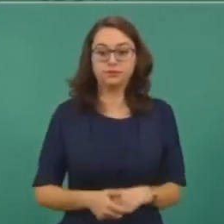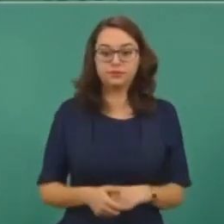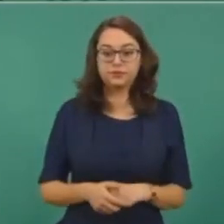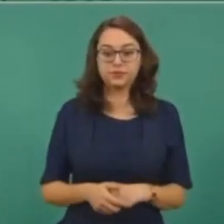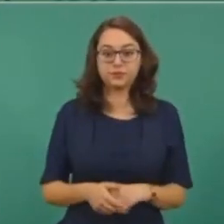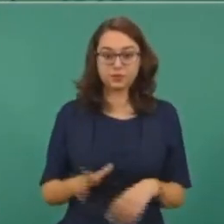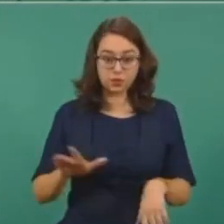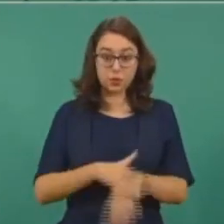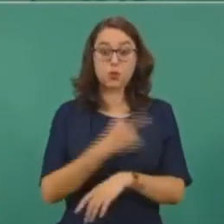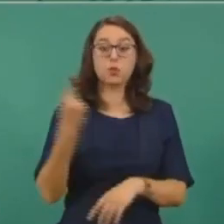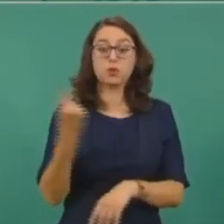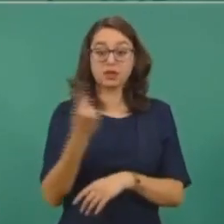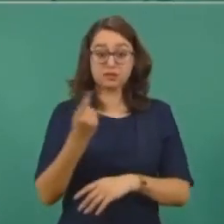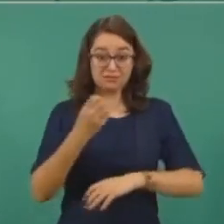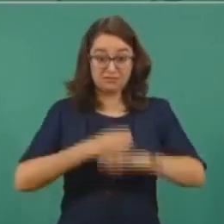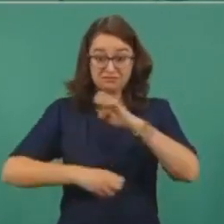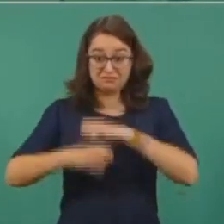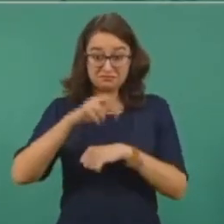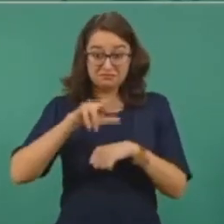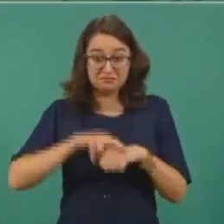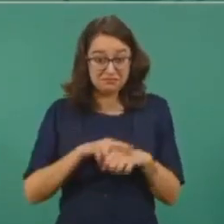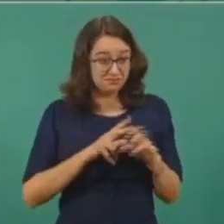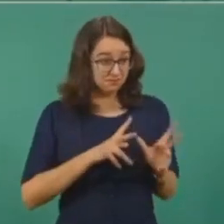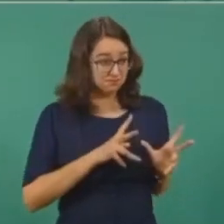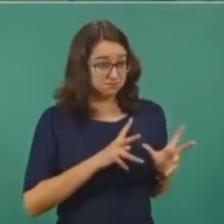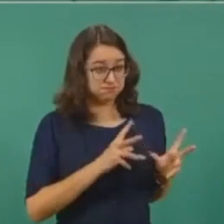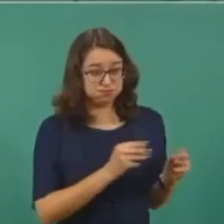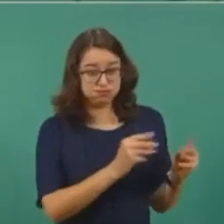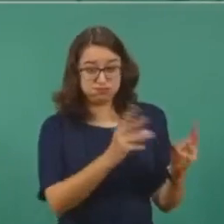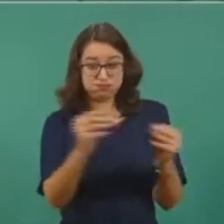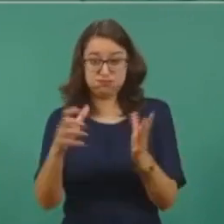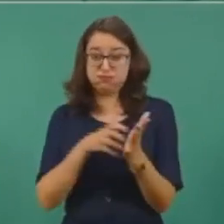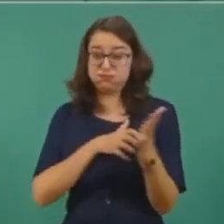porque empresarios hay millones,